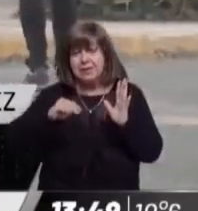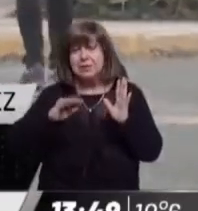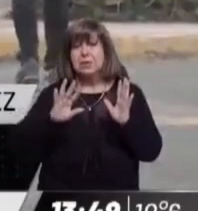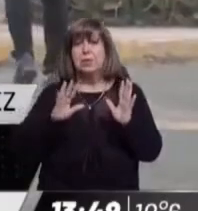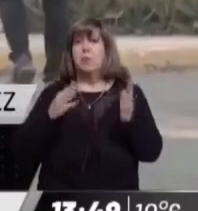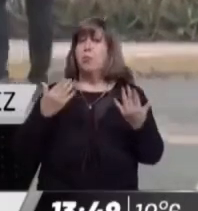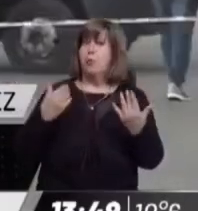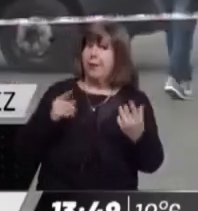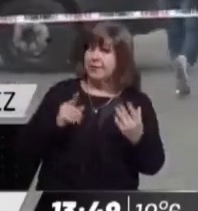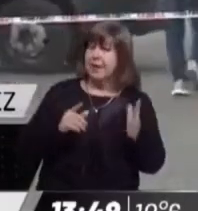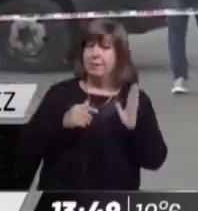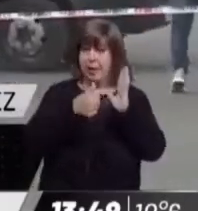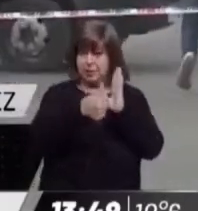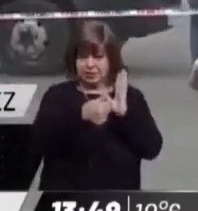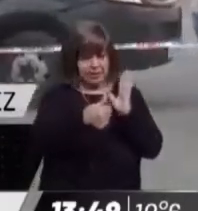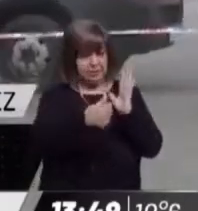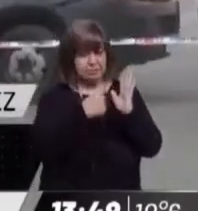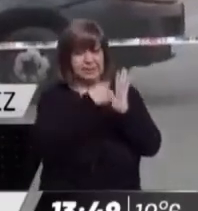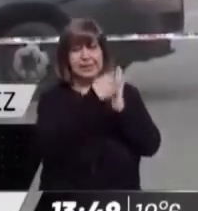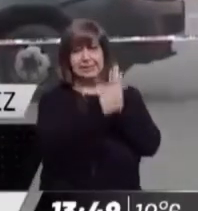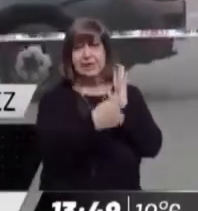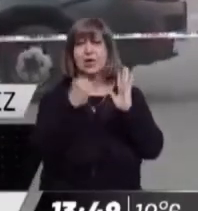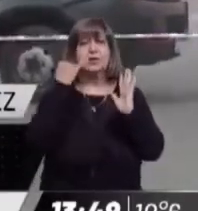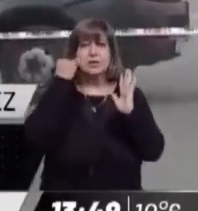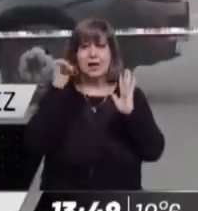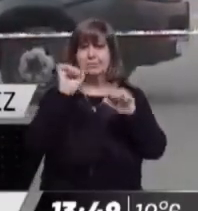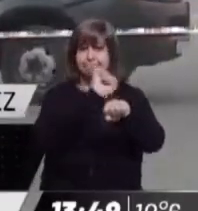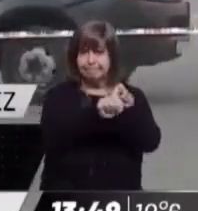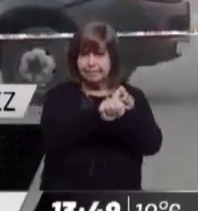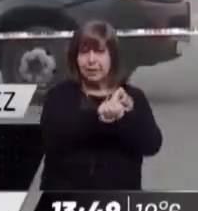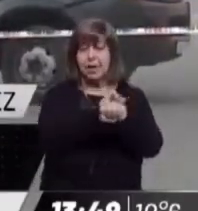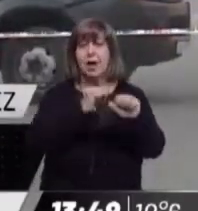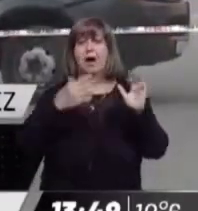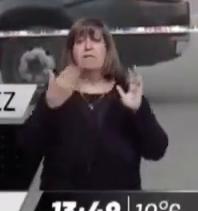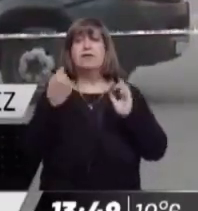6 personas como que fueron los que estuvieron en el lugar del hecho y que ultimaron a Emilio Jiménez.